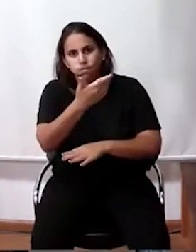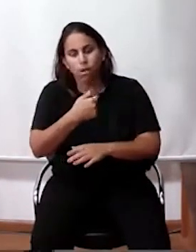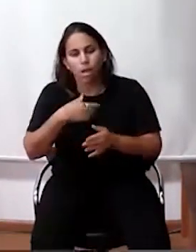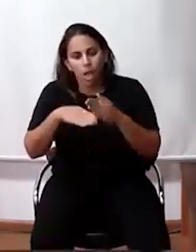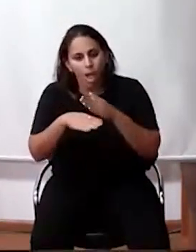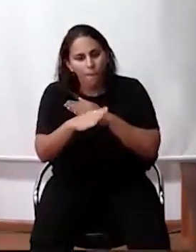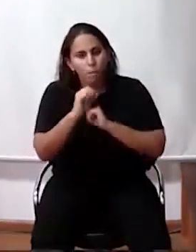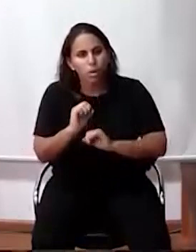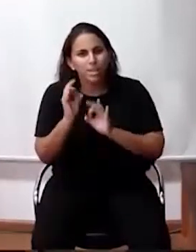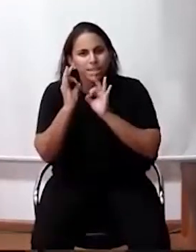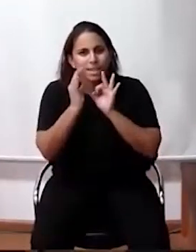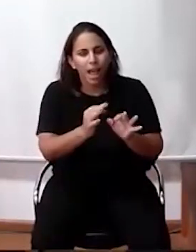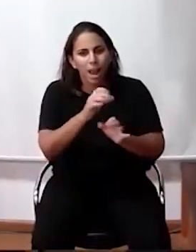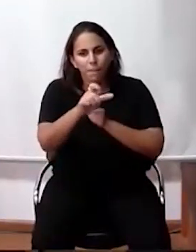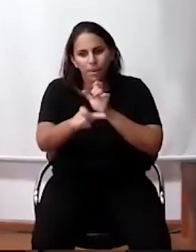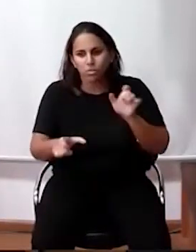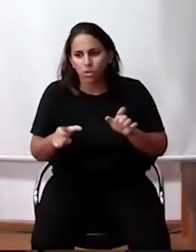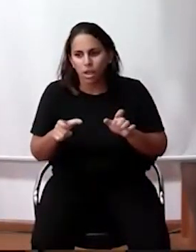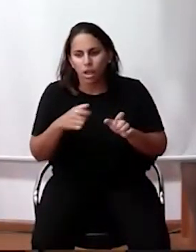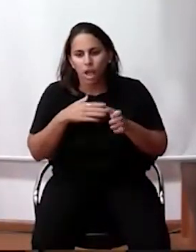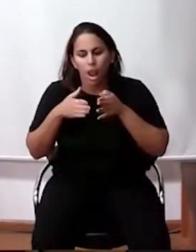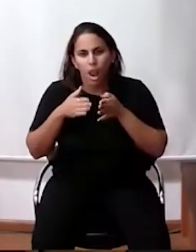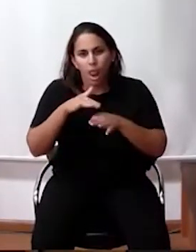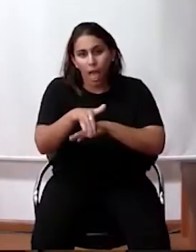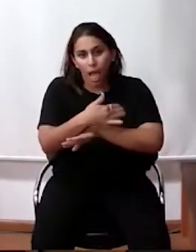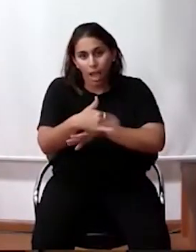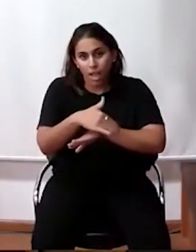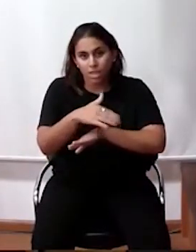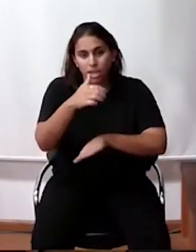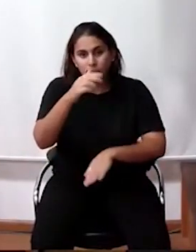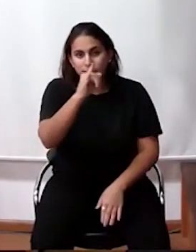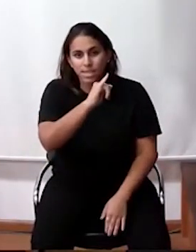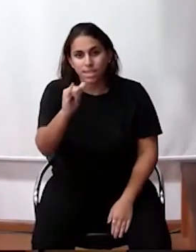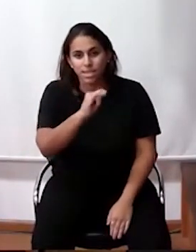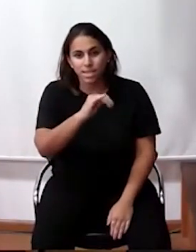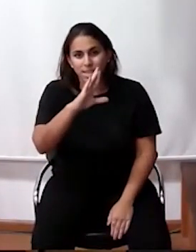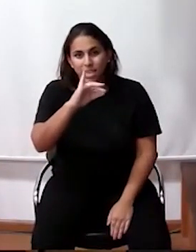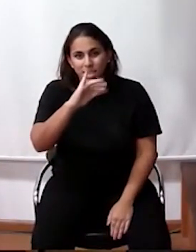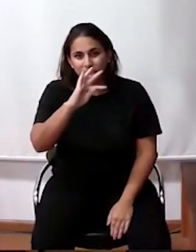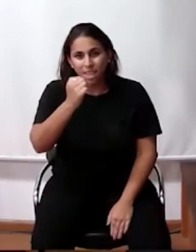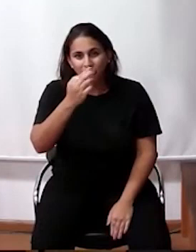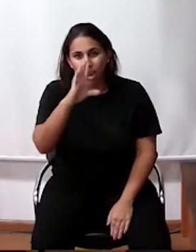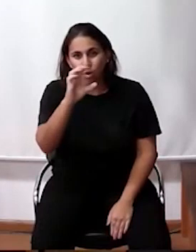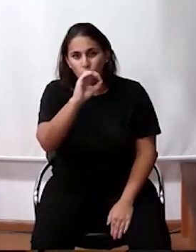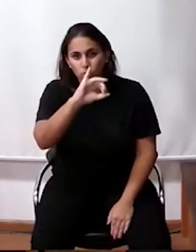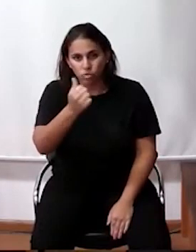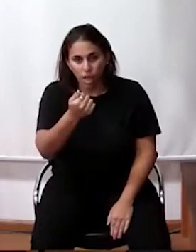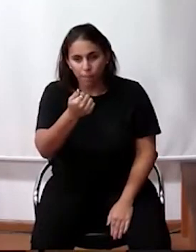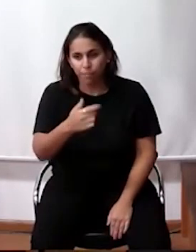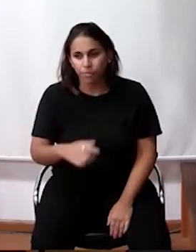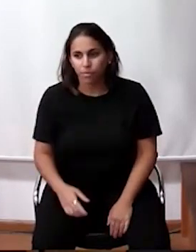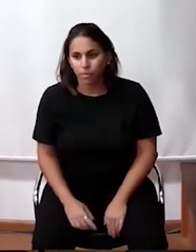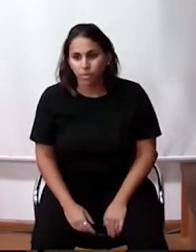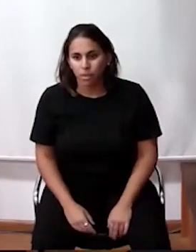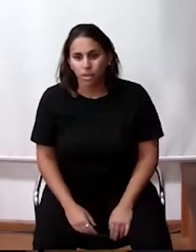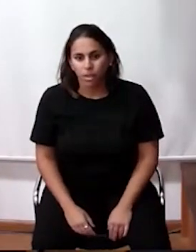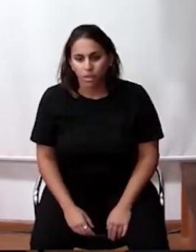acceder a él los vecinos se trasladan por la calle Alfredo cita Rosa y ya que